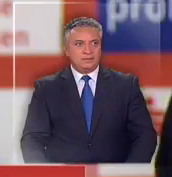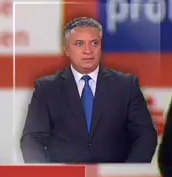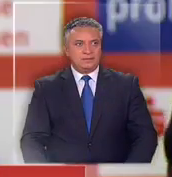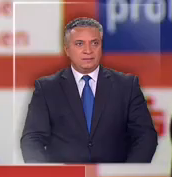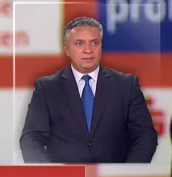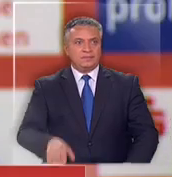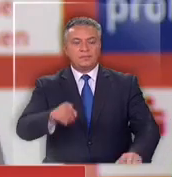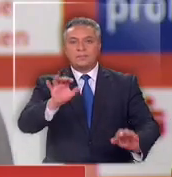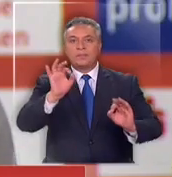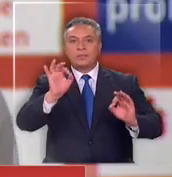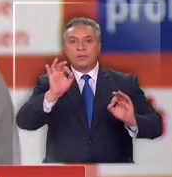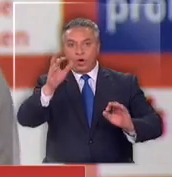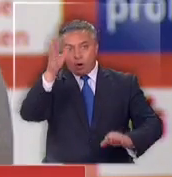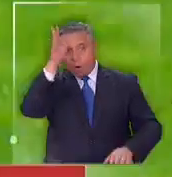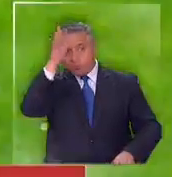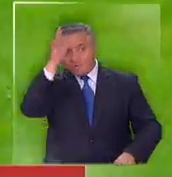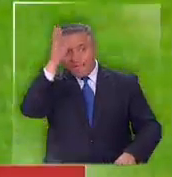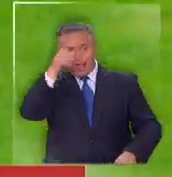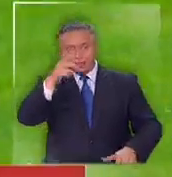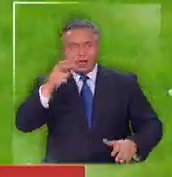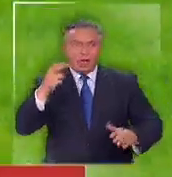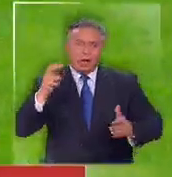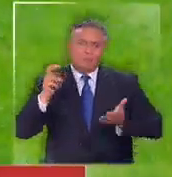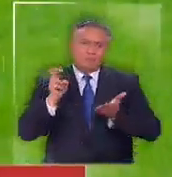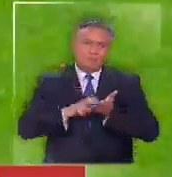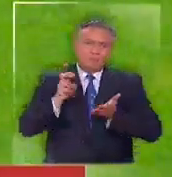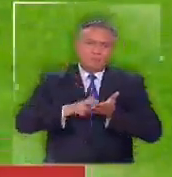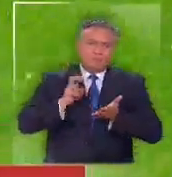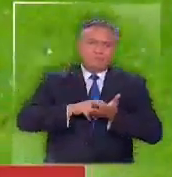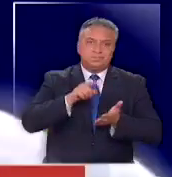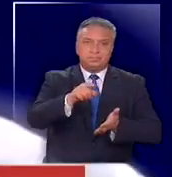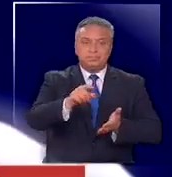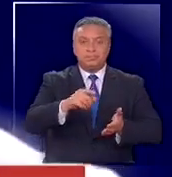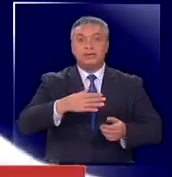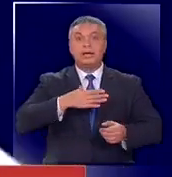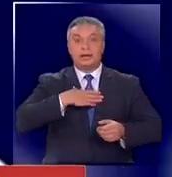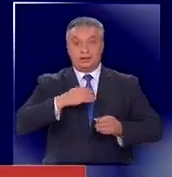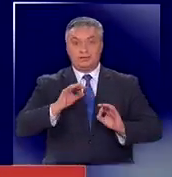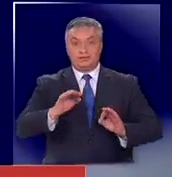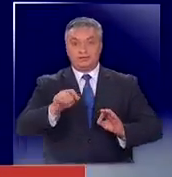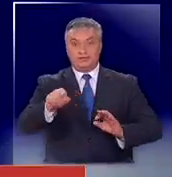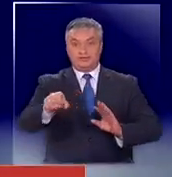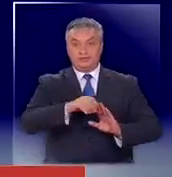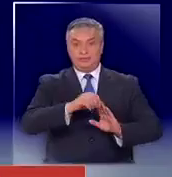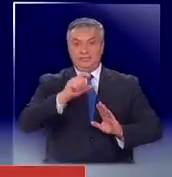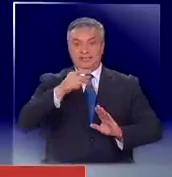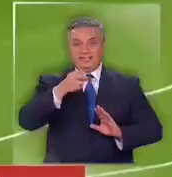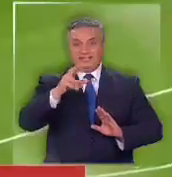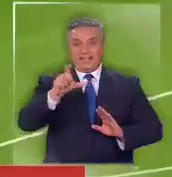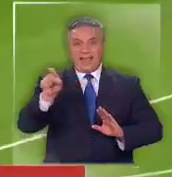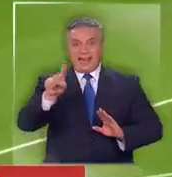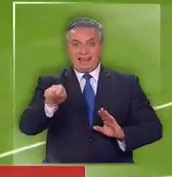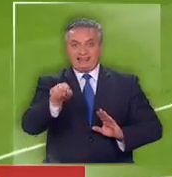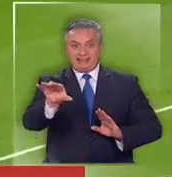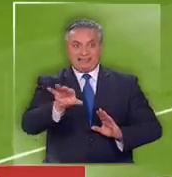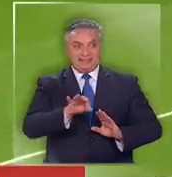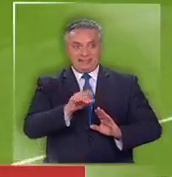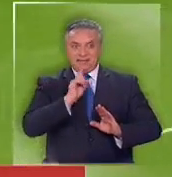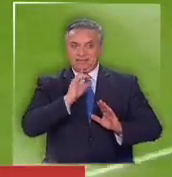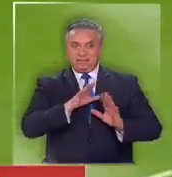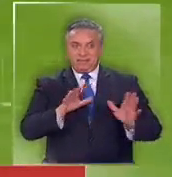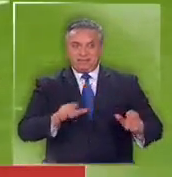En Puente Alto no daba más de la alegría. La tremenda actuación de su hijo ilustre, Charles Aránguiz, también desató la euforia. ¡Aránguiz